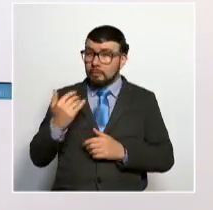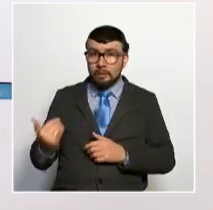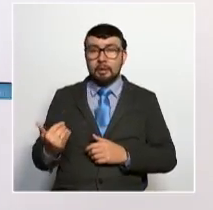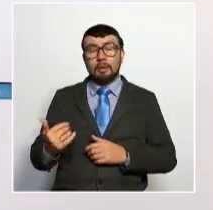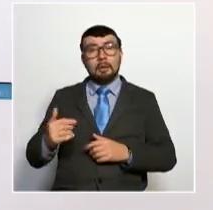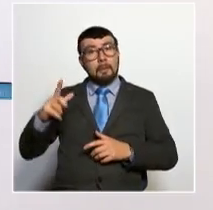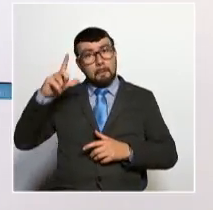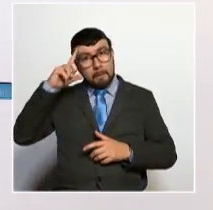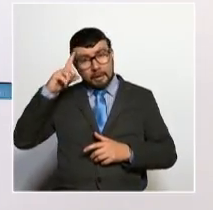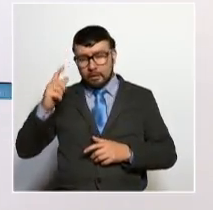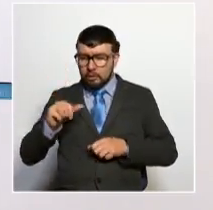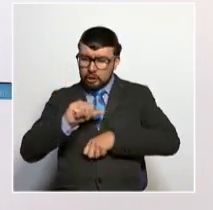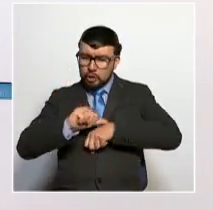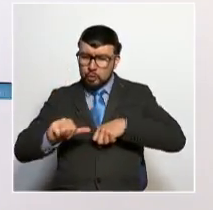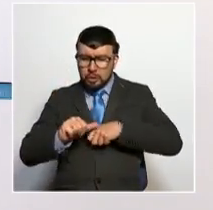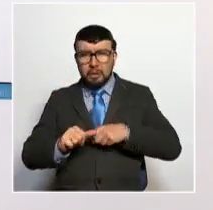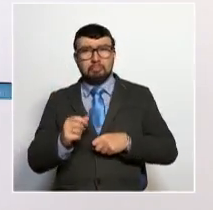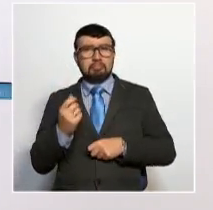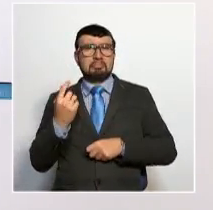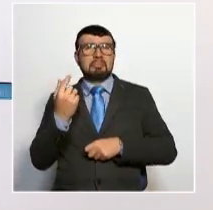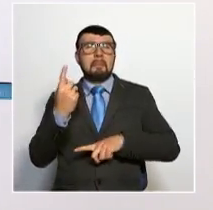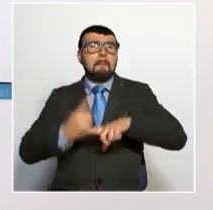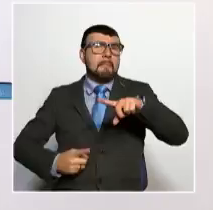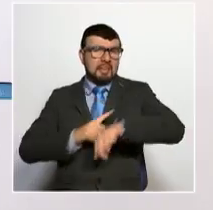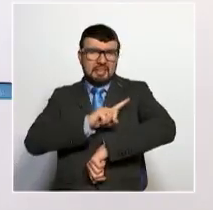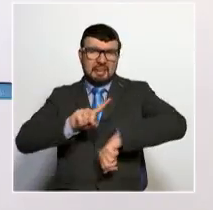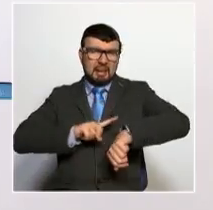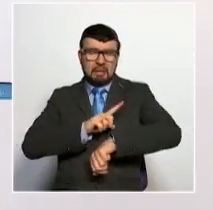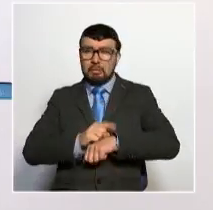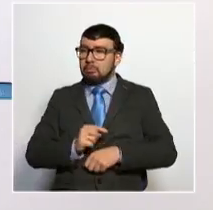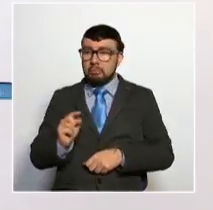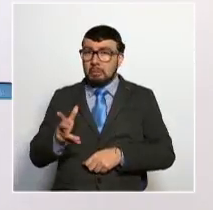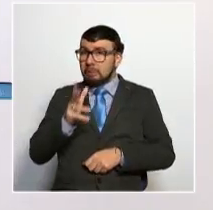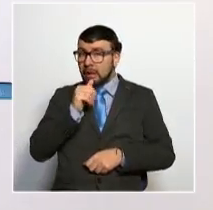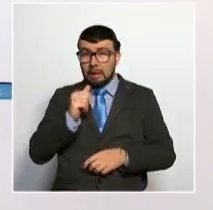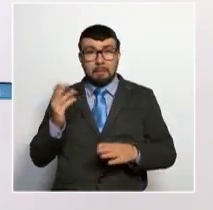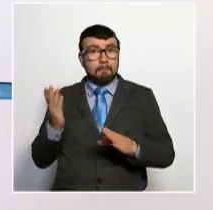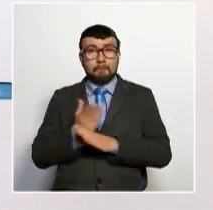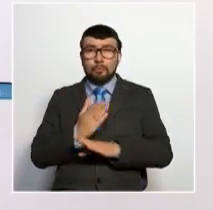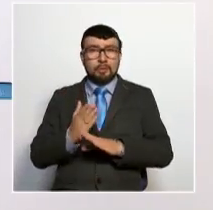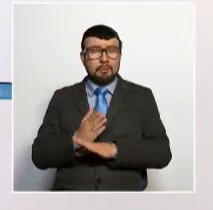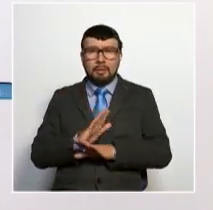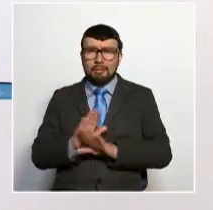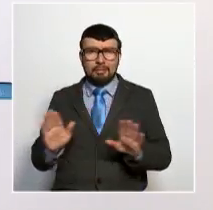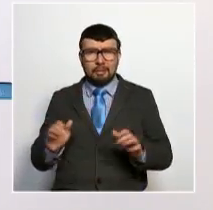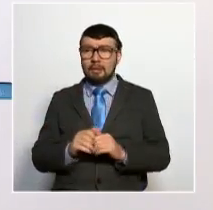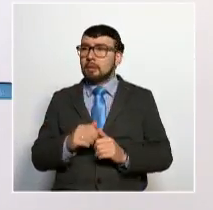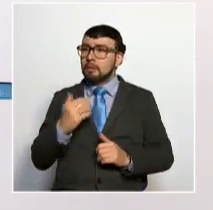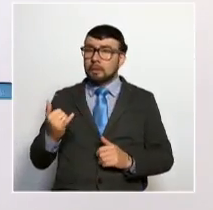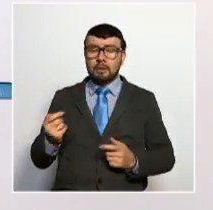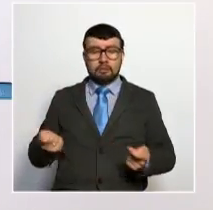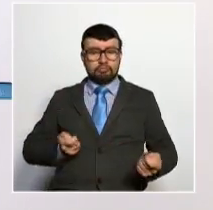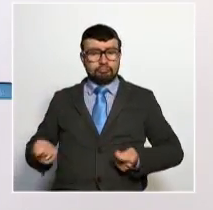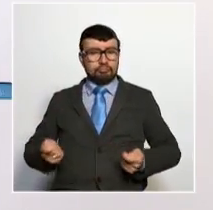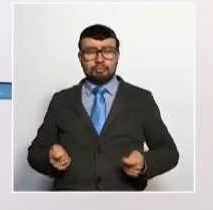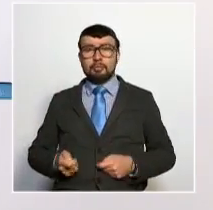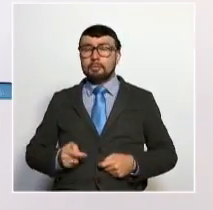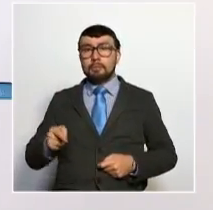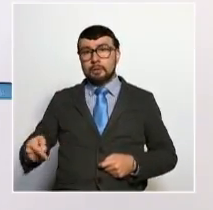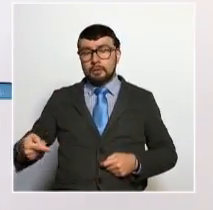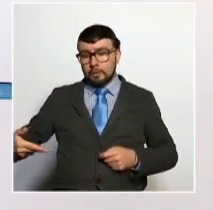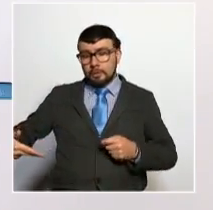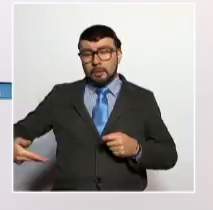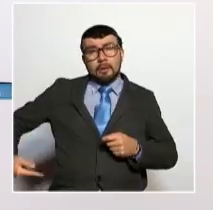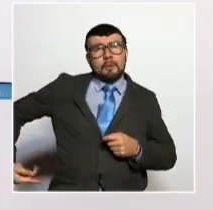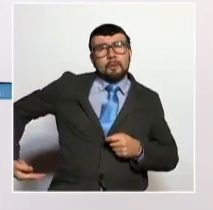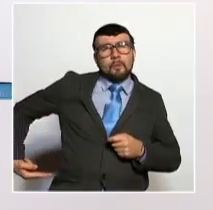vagina, es una cirugía que no dura más de 30 minutos, no le va a afectar básicamente sus comorbilidades porque la anestesia es